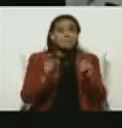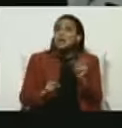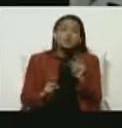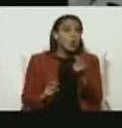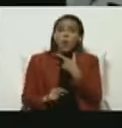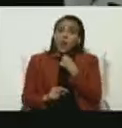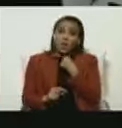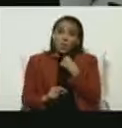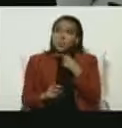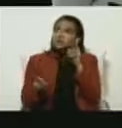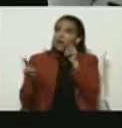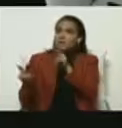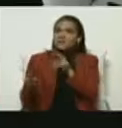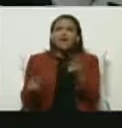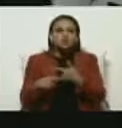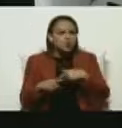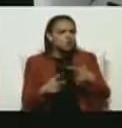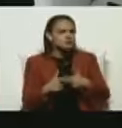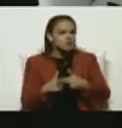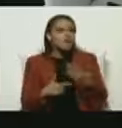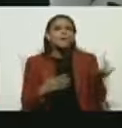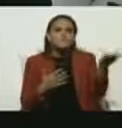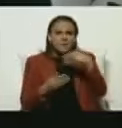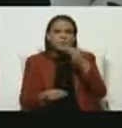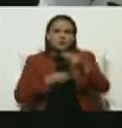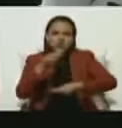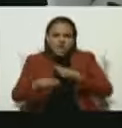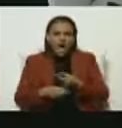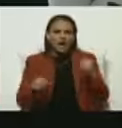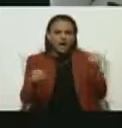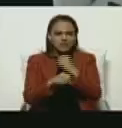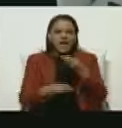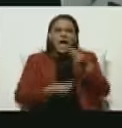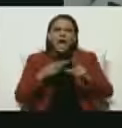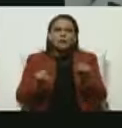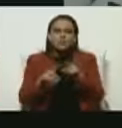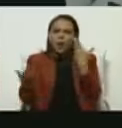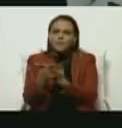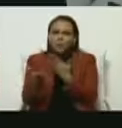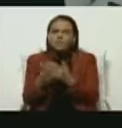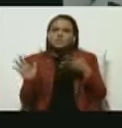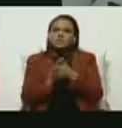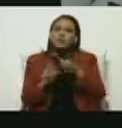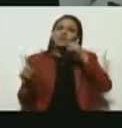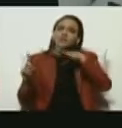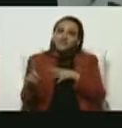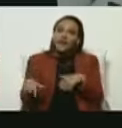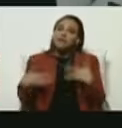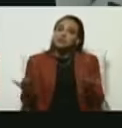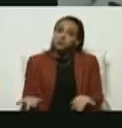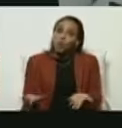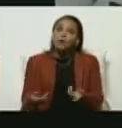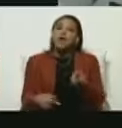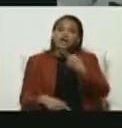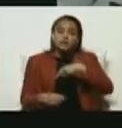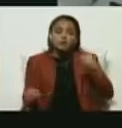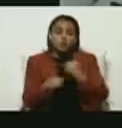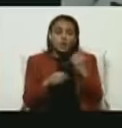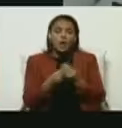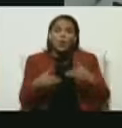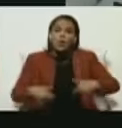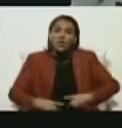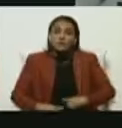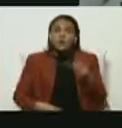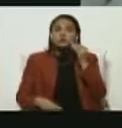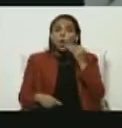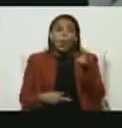determinada visión, que la contraponga con la suya, que proponga su propia mirada. Pero lo que no hay duda es que es un esfuerzo de jóvenes